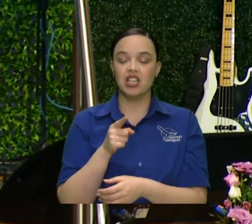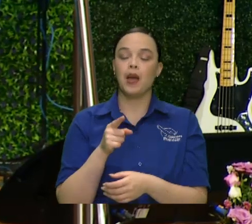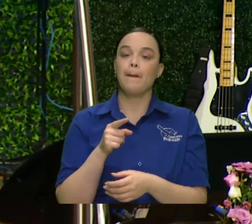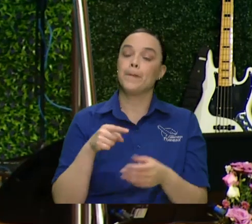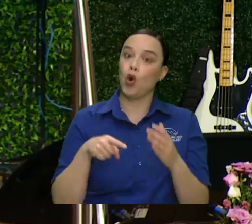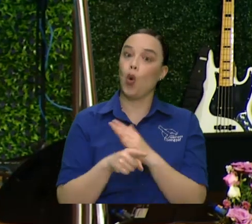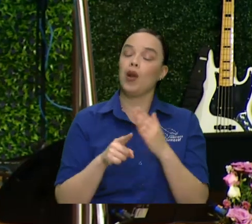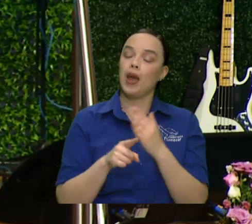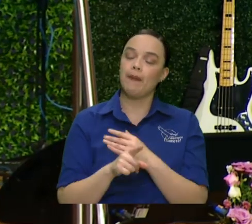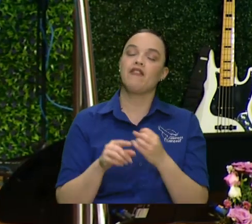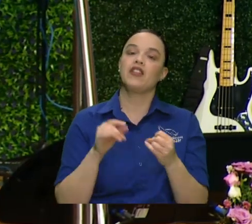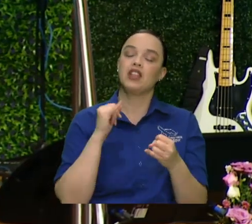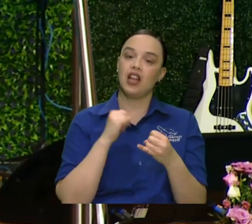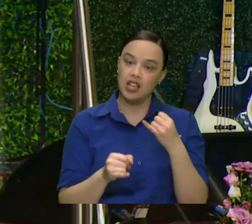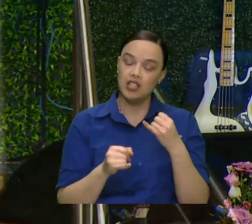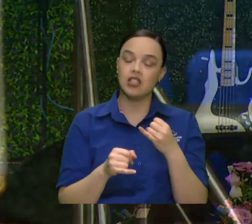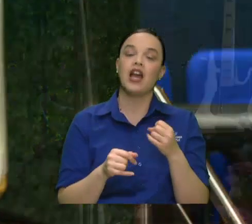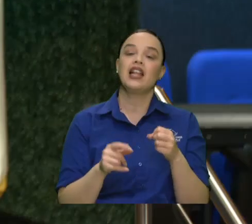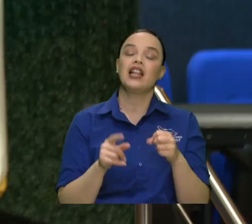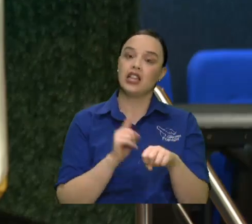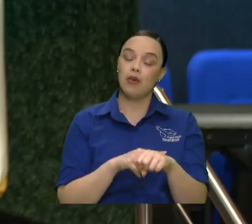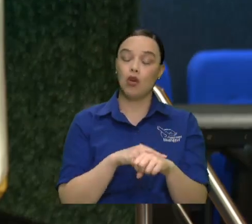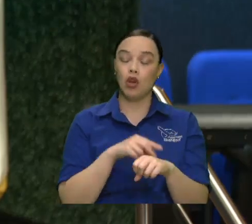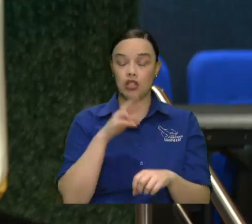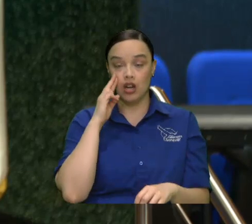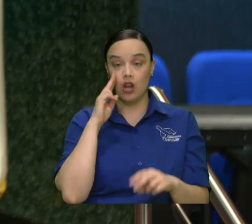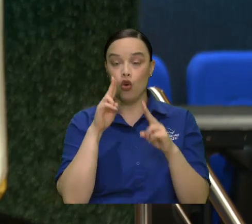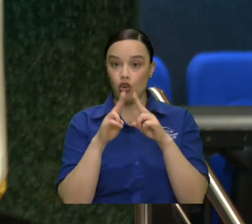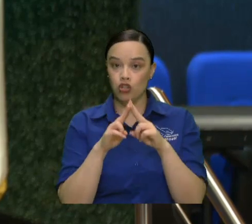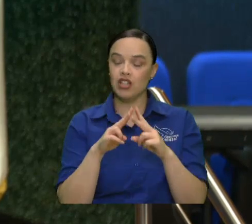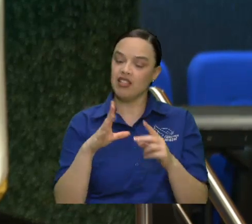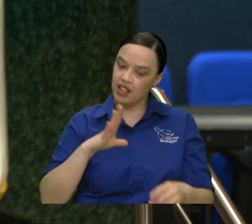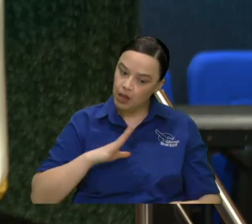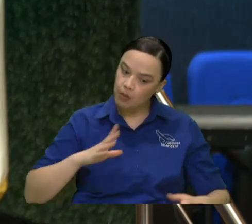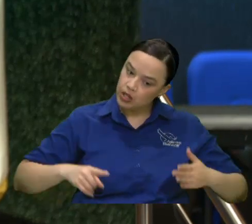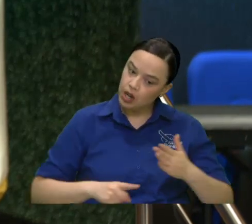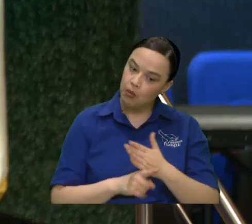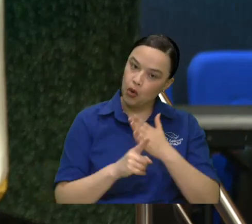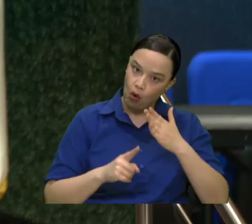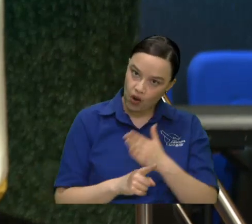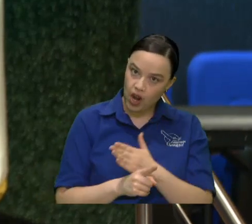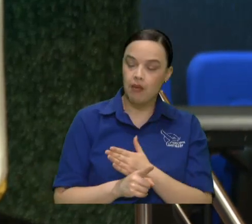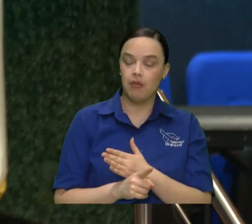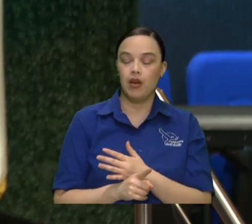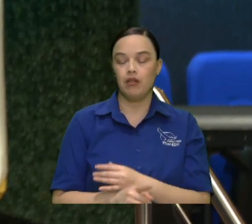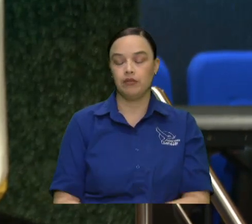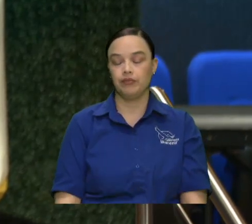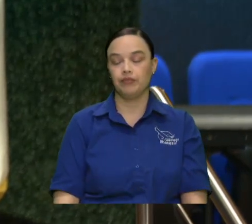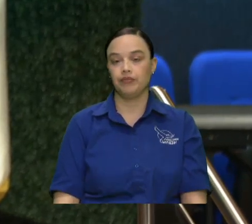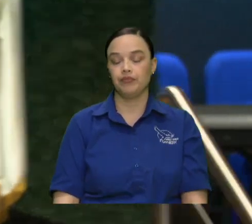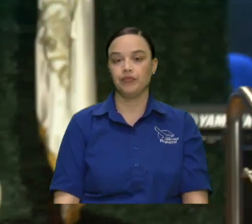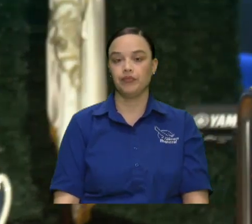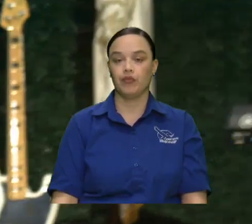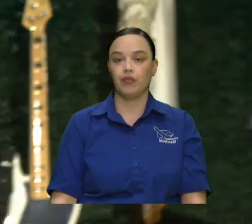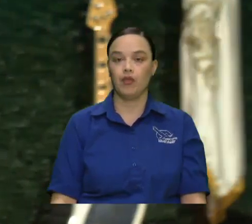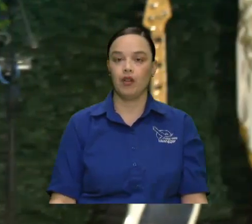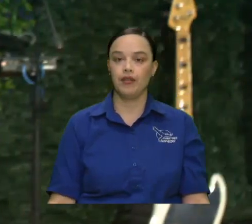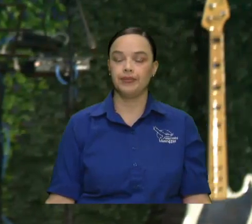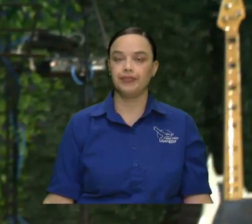alguien reconoce que tiene un problema y así hermano vemos por ejemplo casos en donde